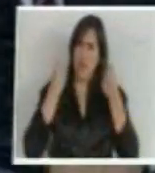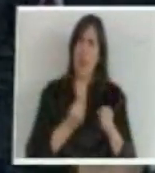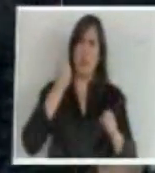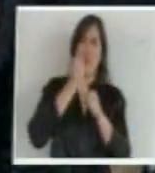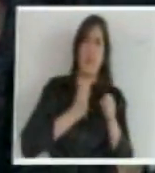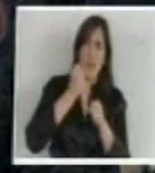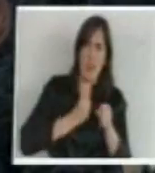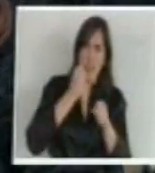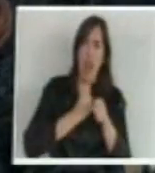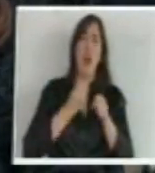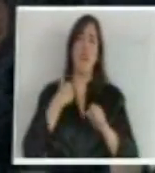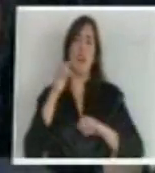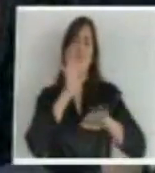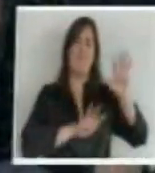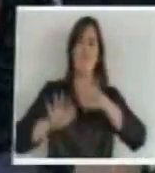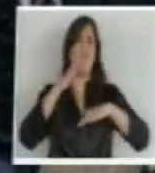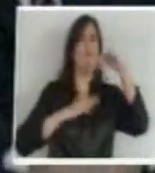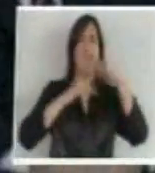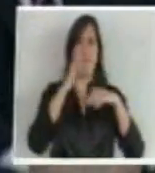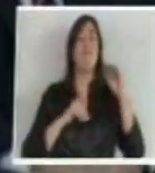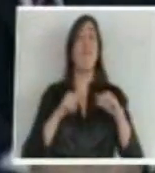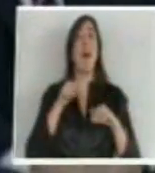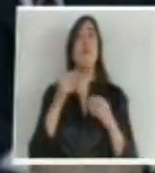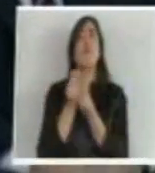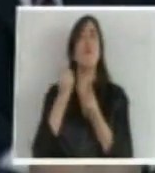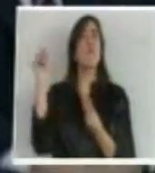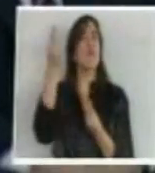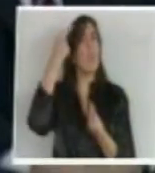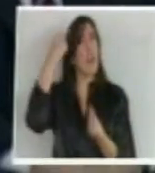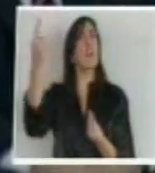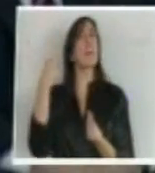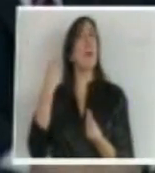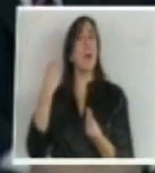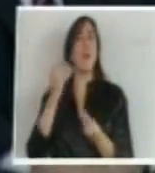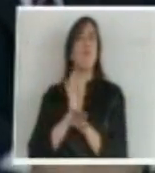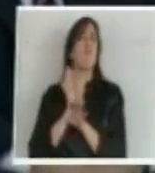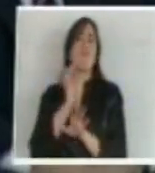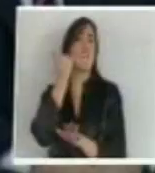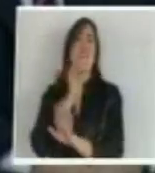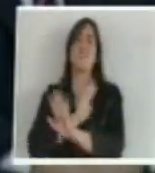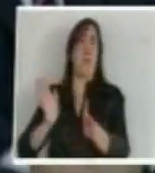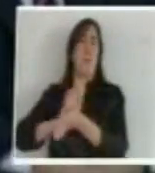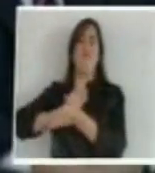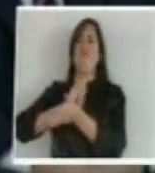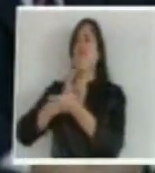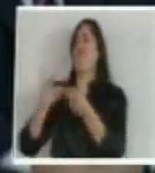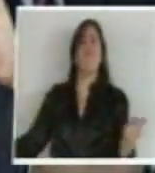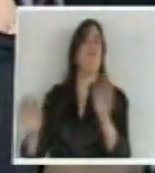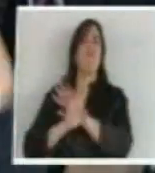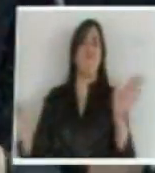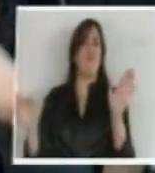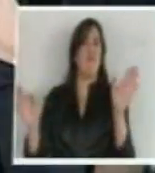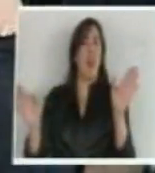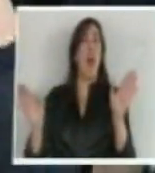trabajo, lo que muchos creían terminado y acabado, y lo hicimos